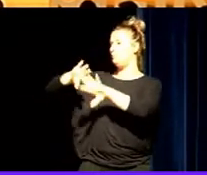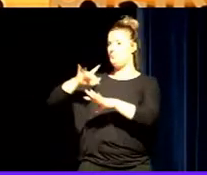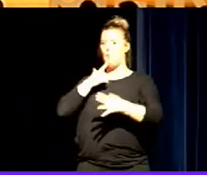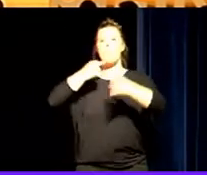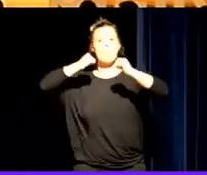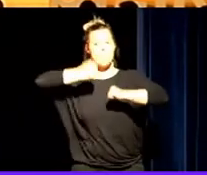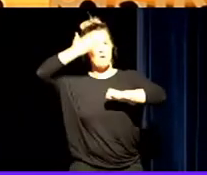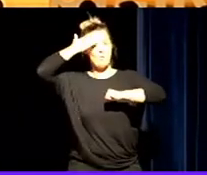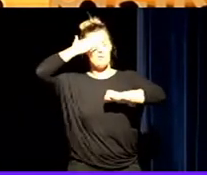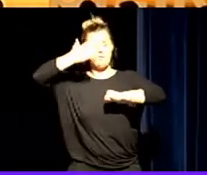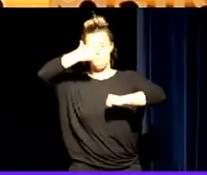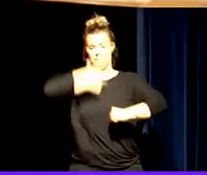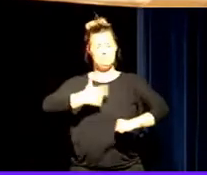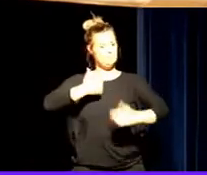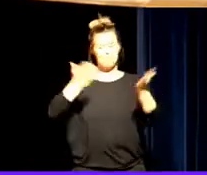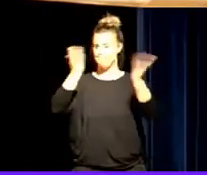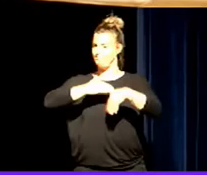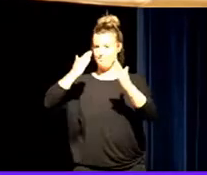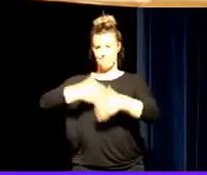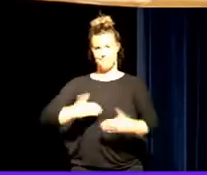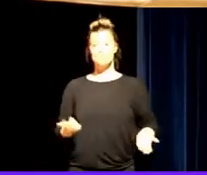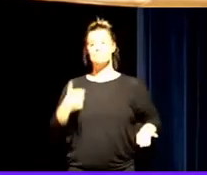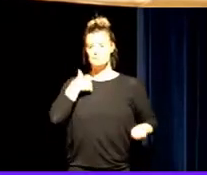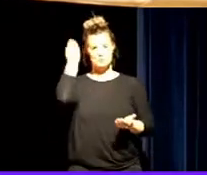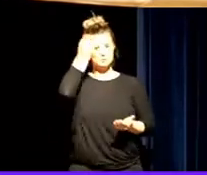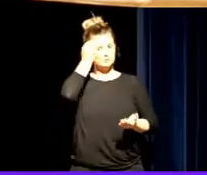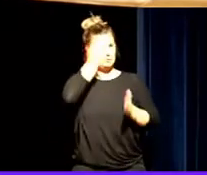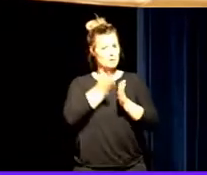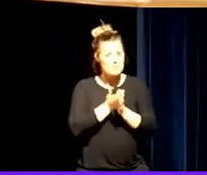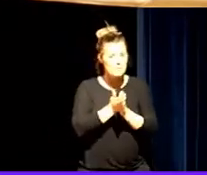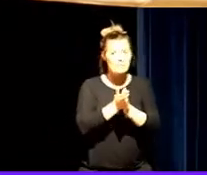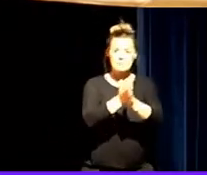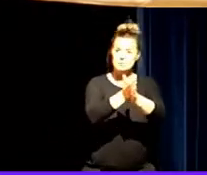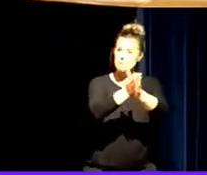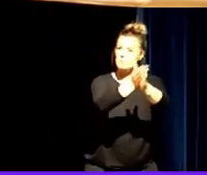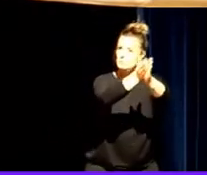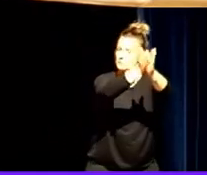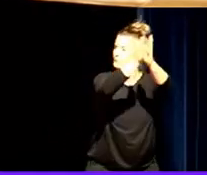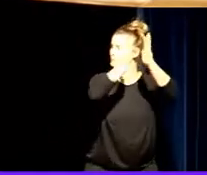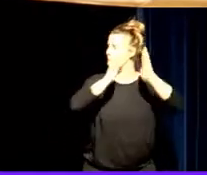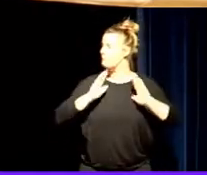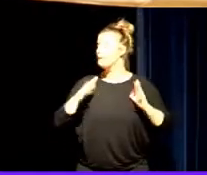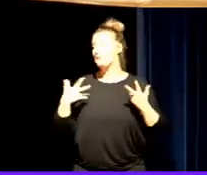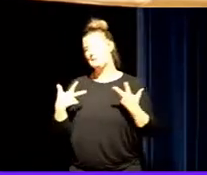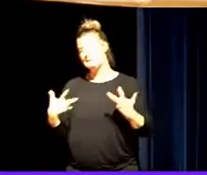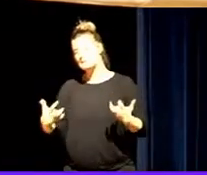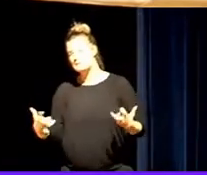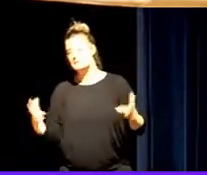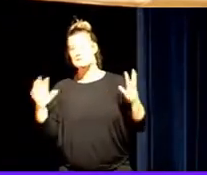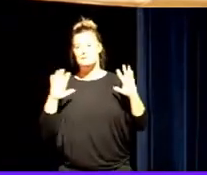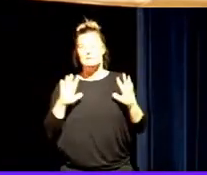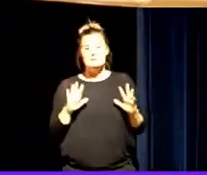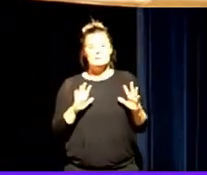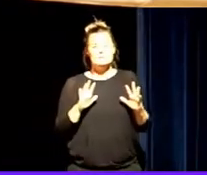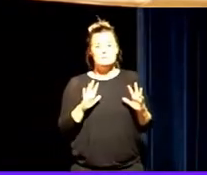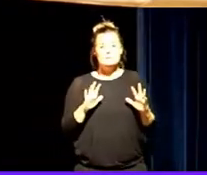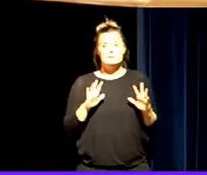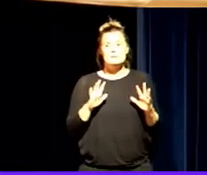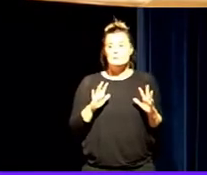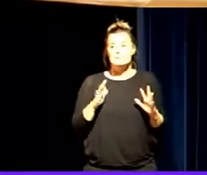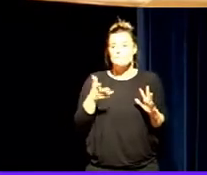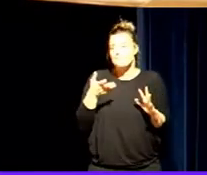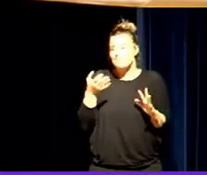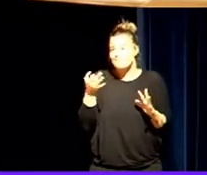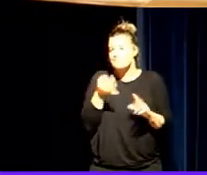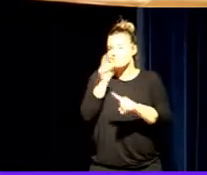que en ese sentido creo que sí que vamos por la línea, vamos juntos, juntas. Entonces, ¿qué estragos tiene